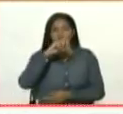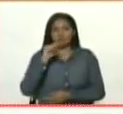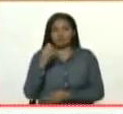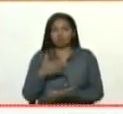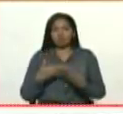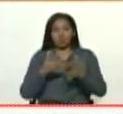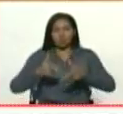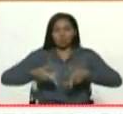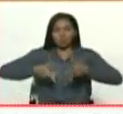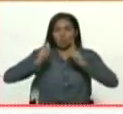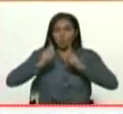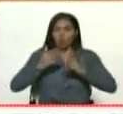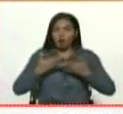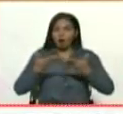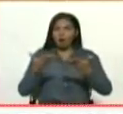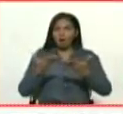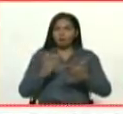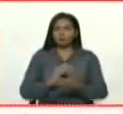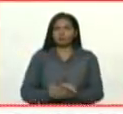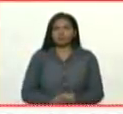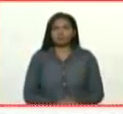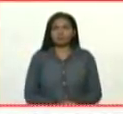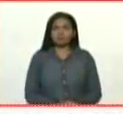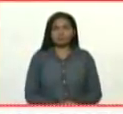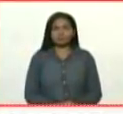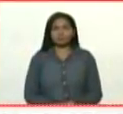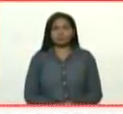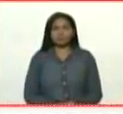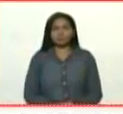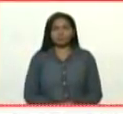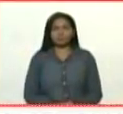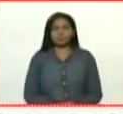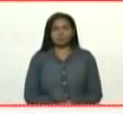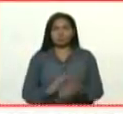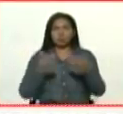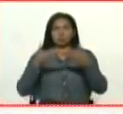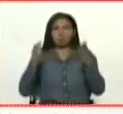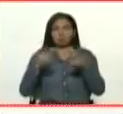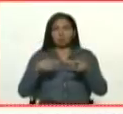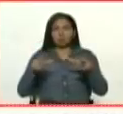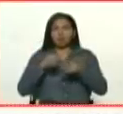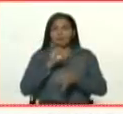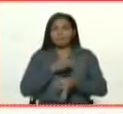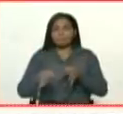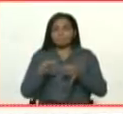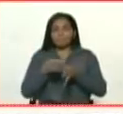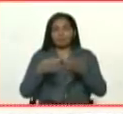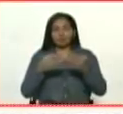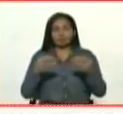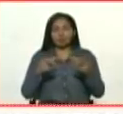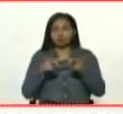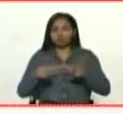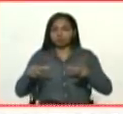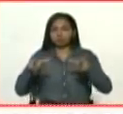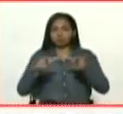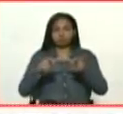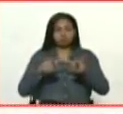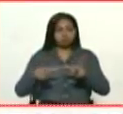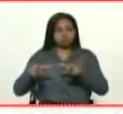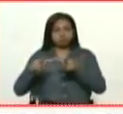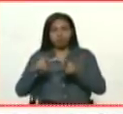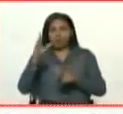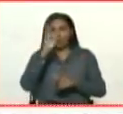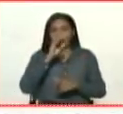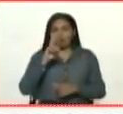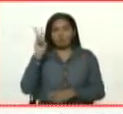la orden expresa para que se abran taquillas del petro en todas las sedes del Banco